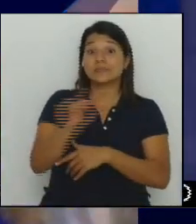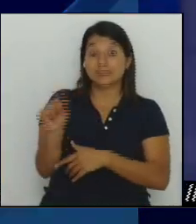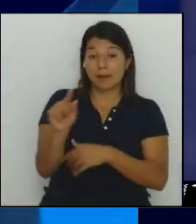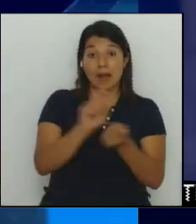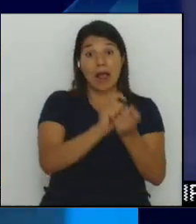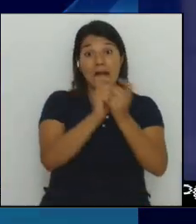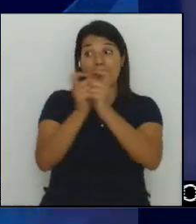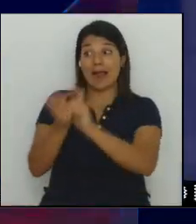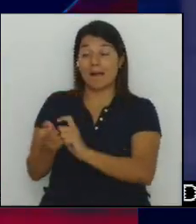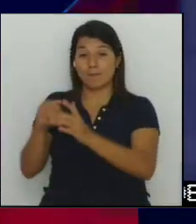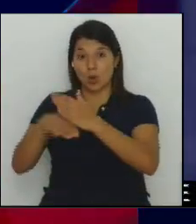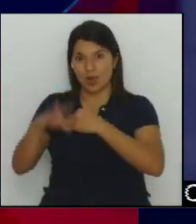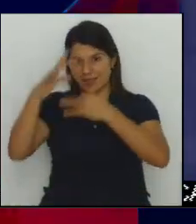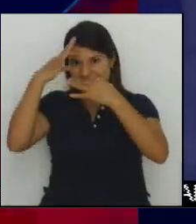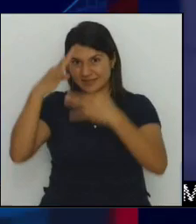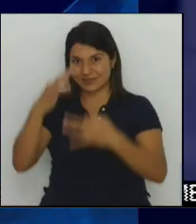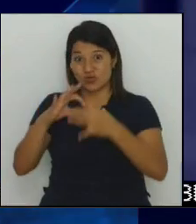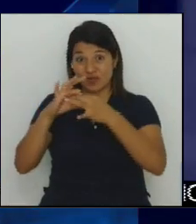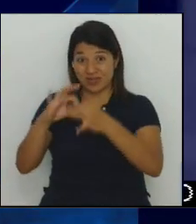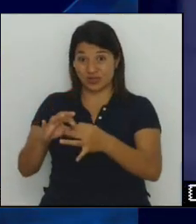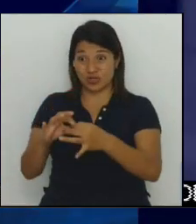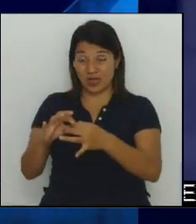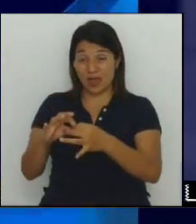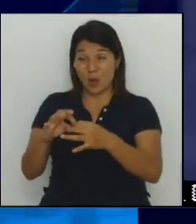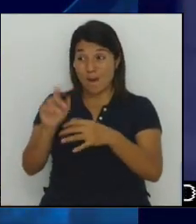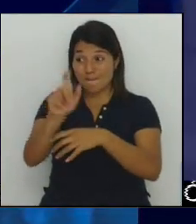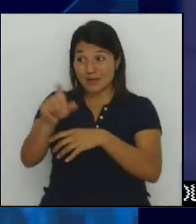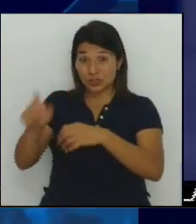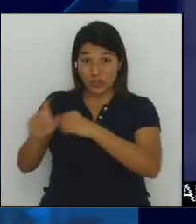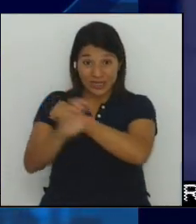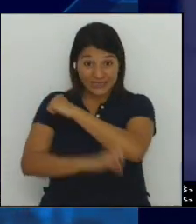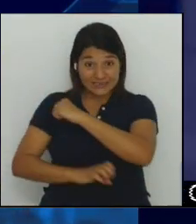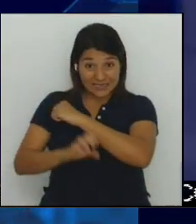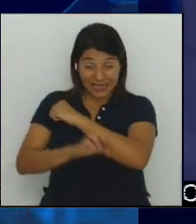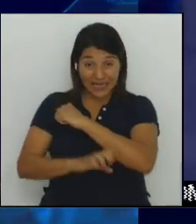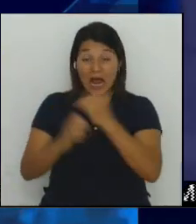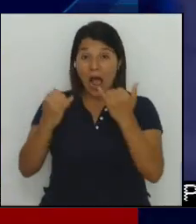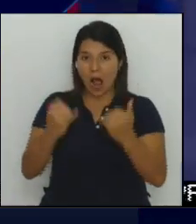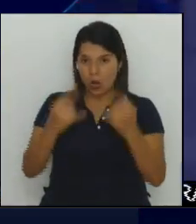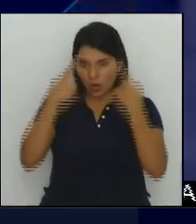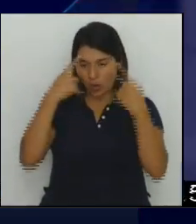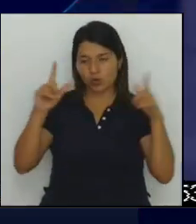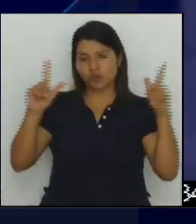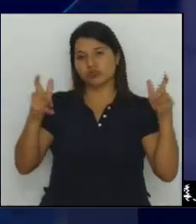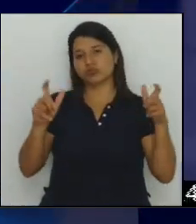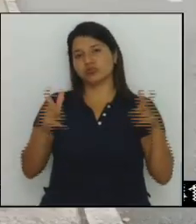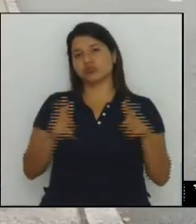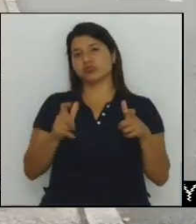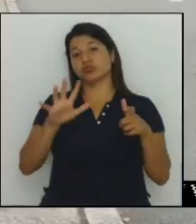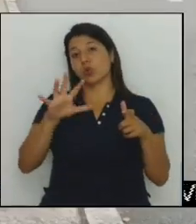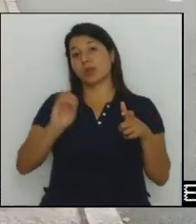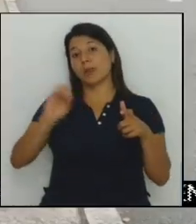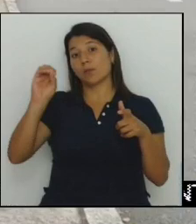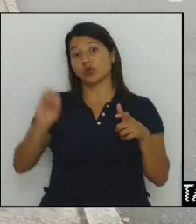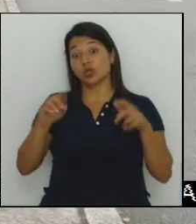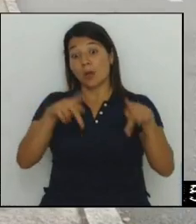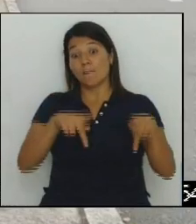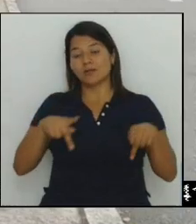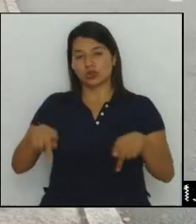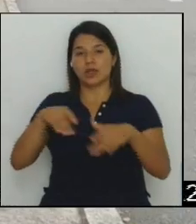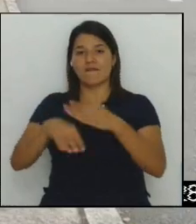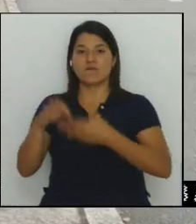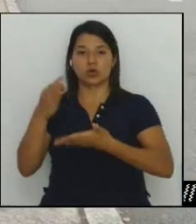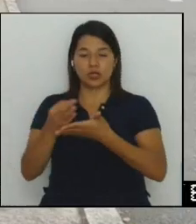en Estados Unidos ha provocado que se disminuya hasta en un 50% la afluencia en la frontera con México. Los agentes de la